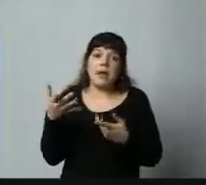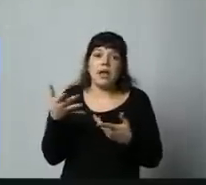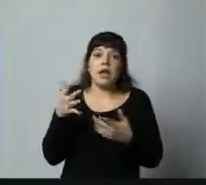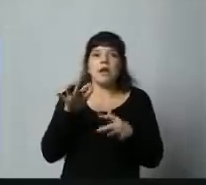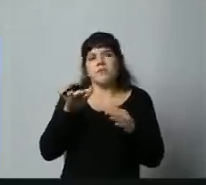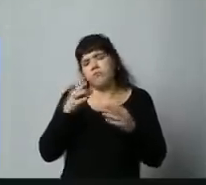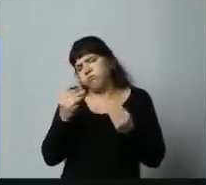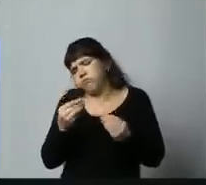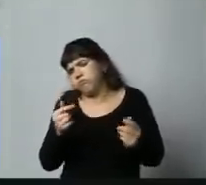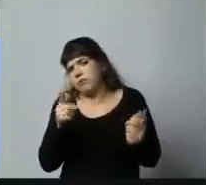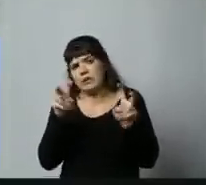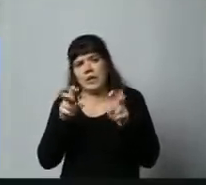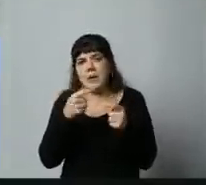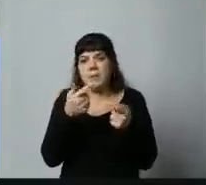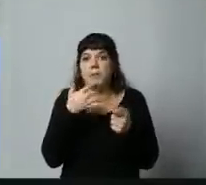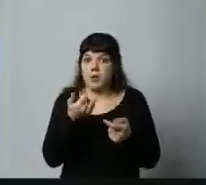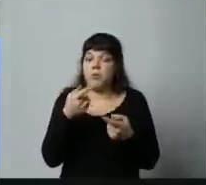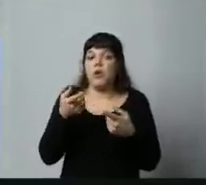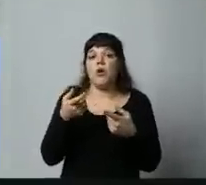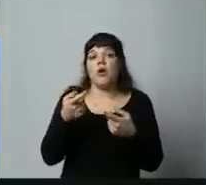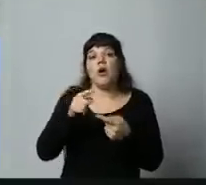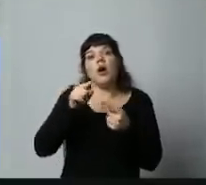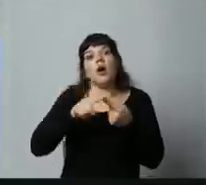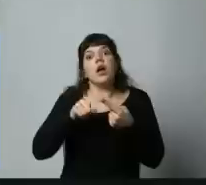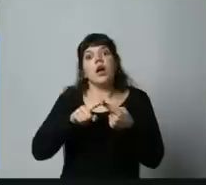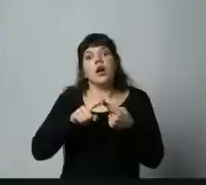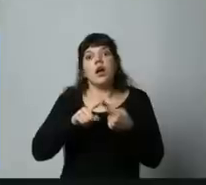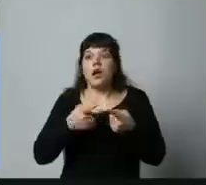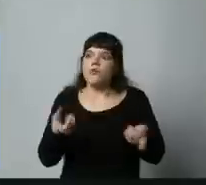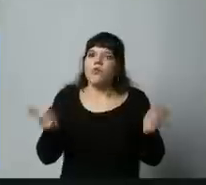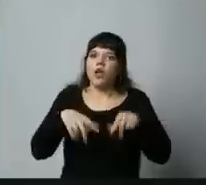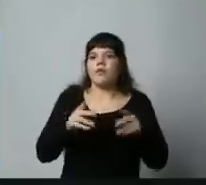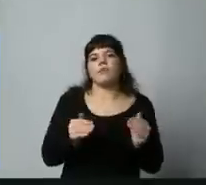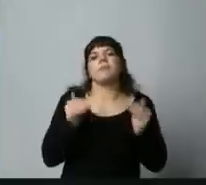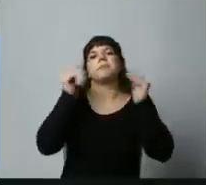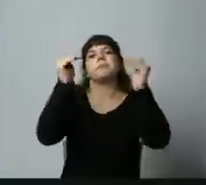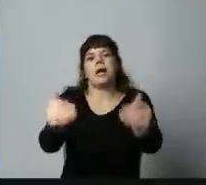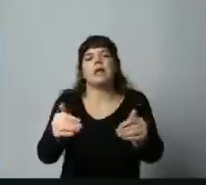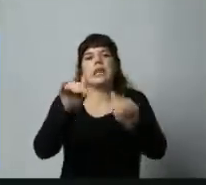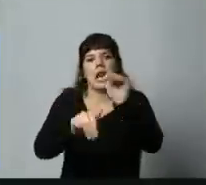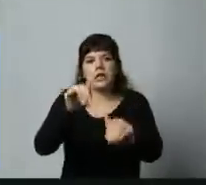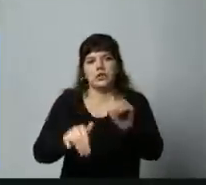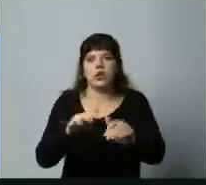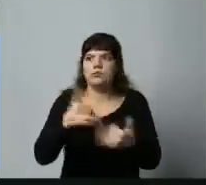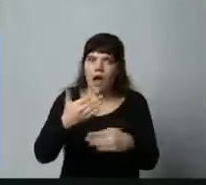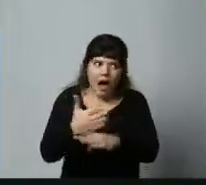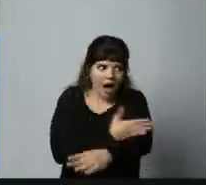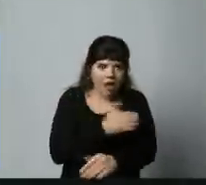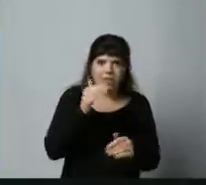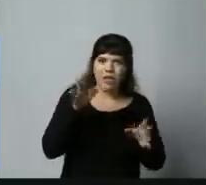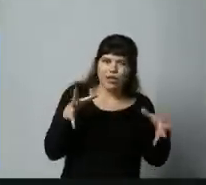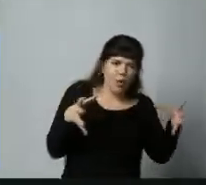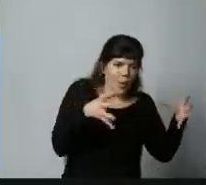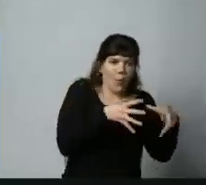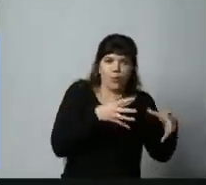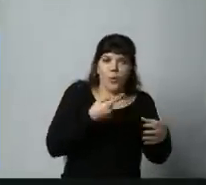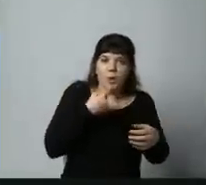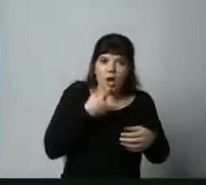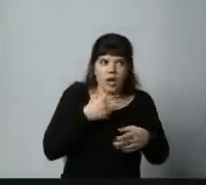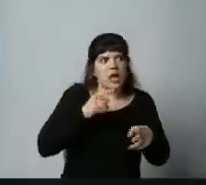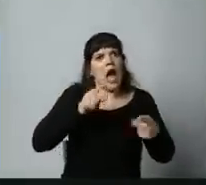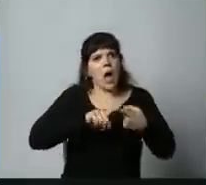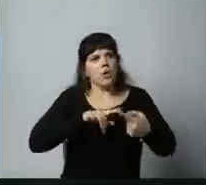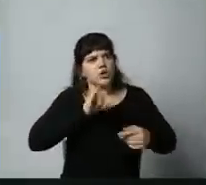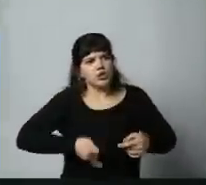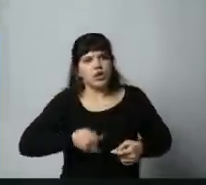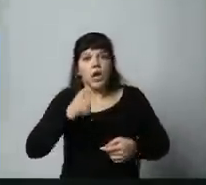pasaron muchas cosas entre ellas que se volvió a correr la fecha de las elecciones que habían acordado todos los partidos políticos en junio para